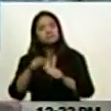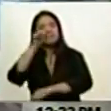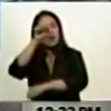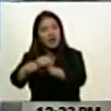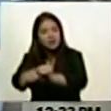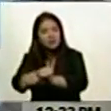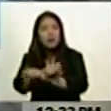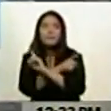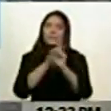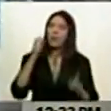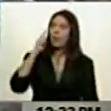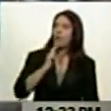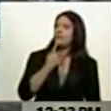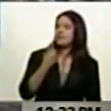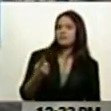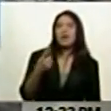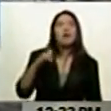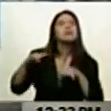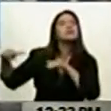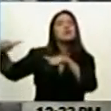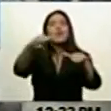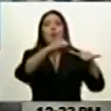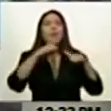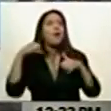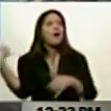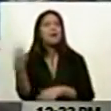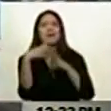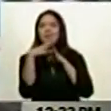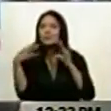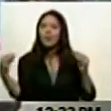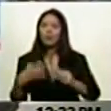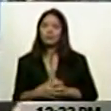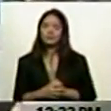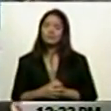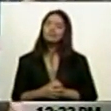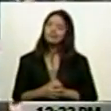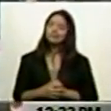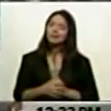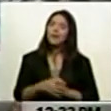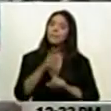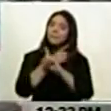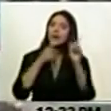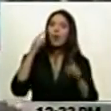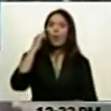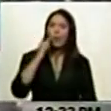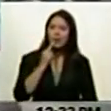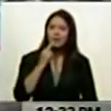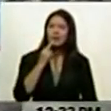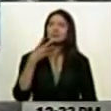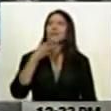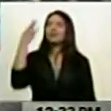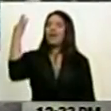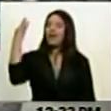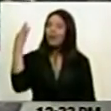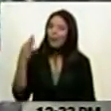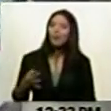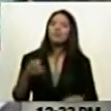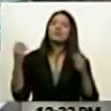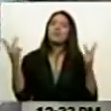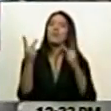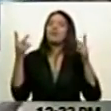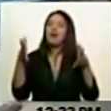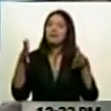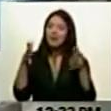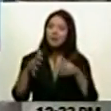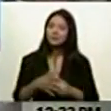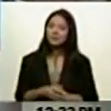esclavitud, Bolívar decía que todos éramos iguales. Y en esas situaciones difíciles, Bolívar nunca tuvo duda de que íbamos a vencer como